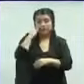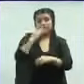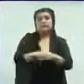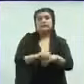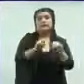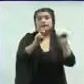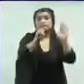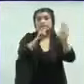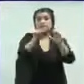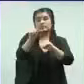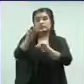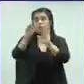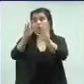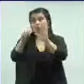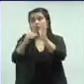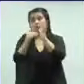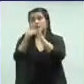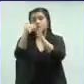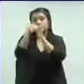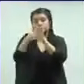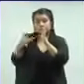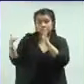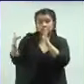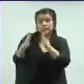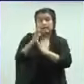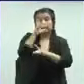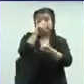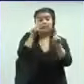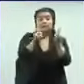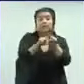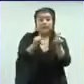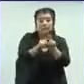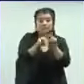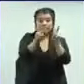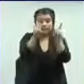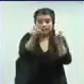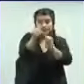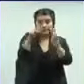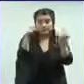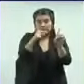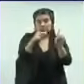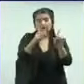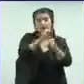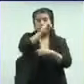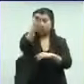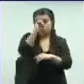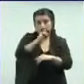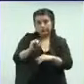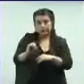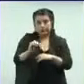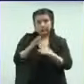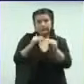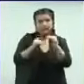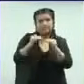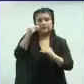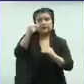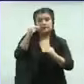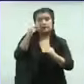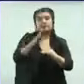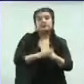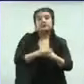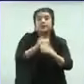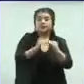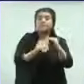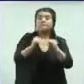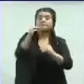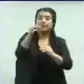127.8 millones y fracción. Visto en términos del porcentaje de incremento, los